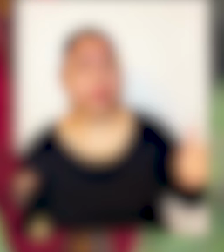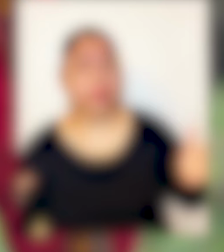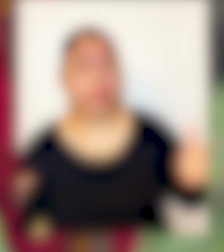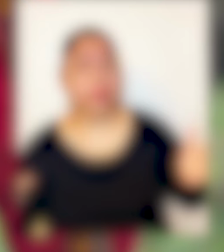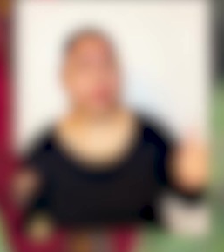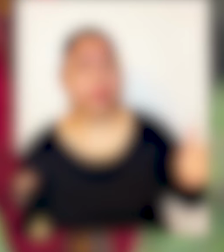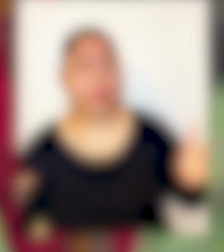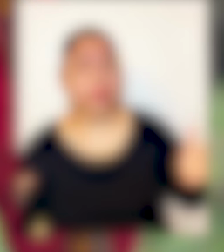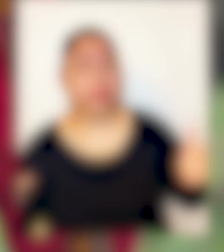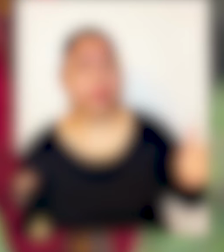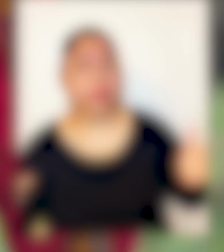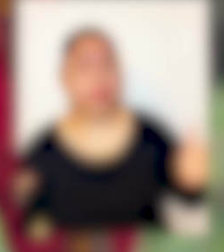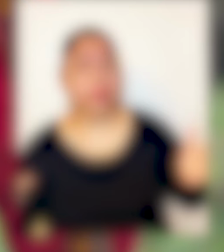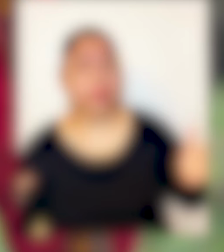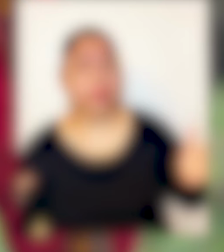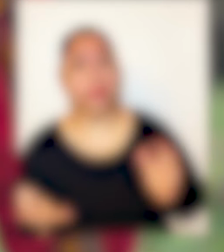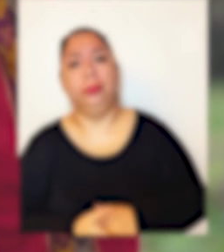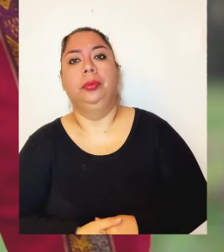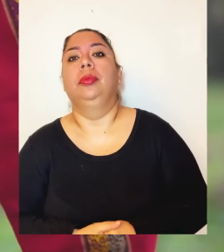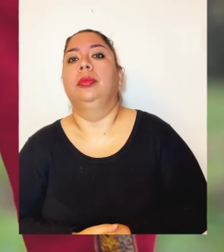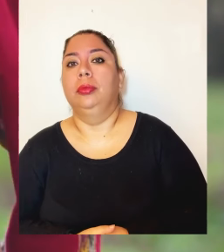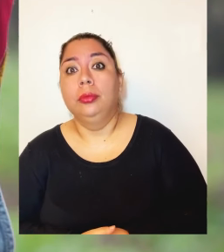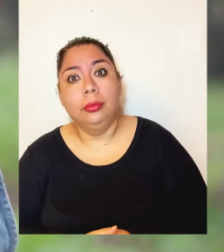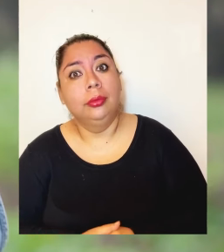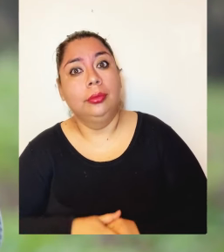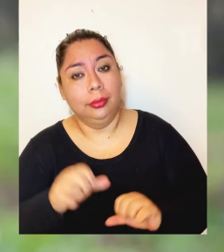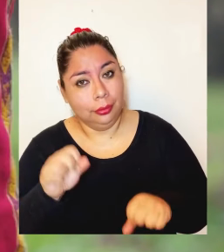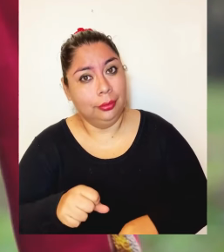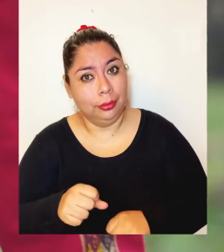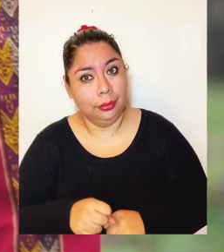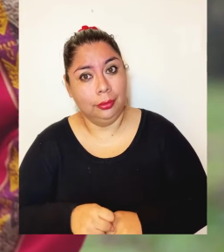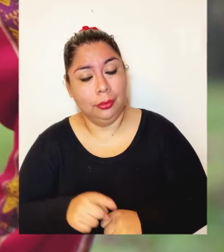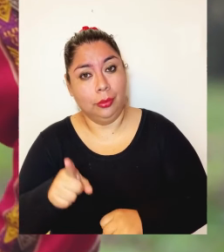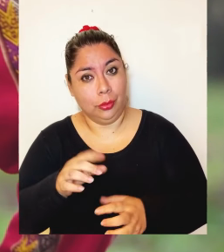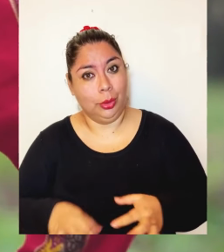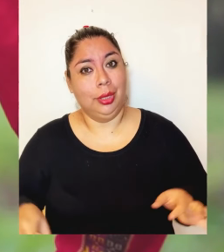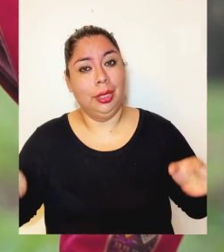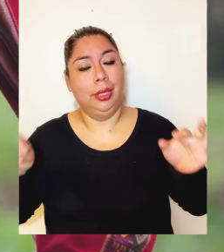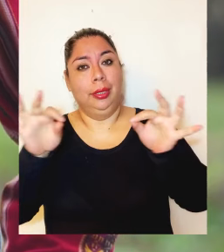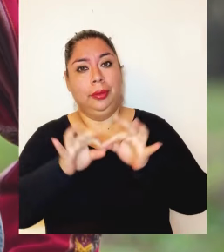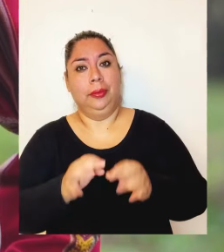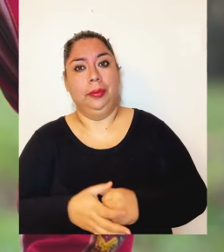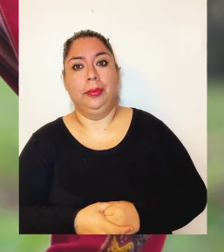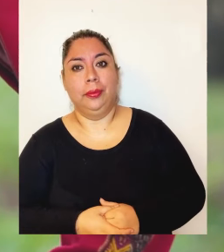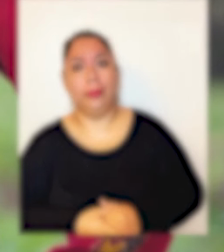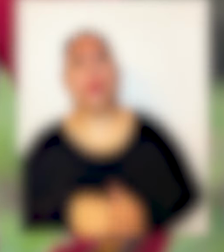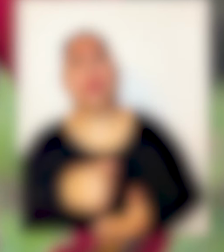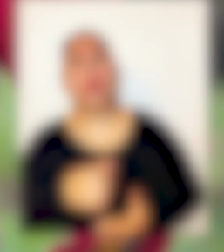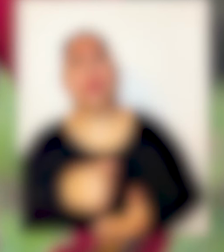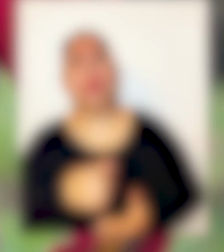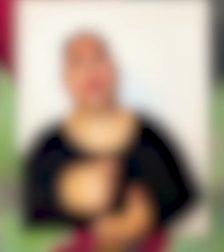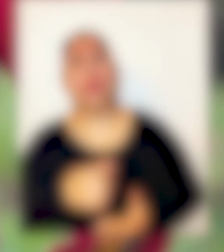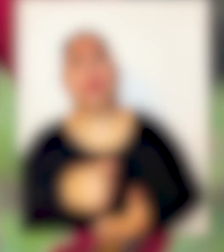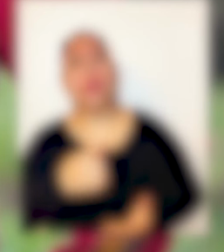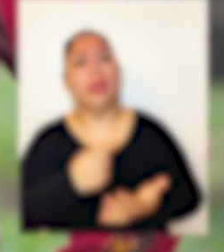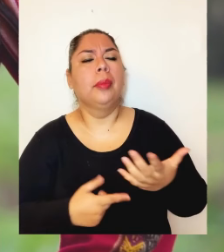Chaykunata yachaqarquni. Sami, allinpuni chay. Hinari